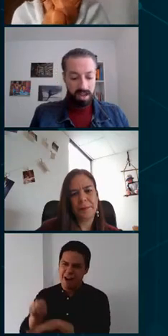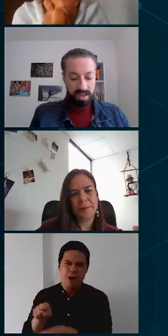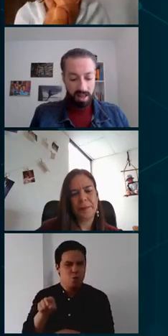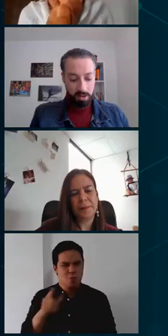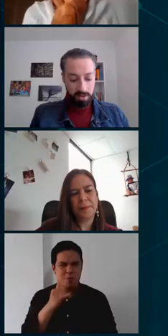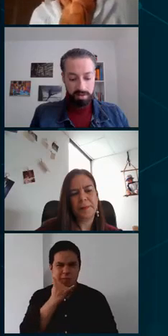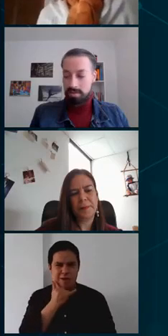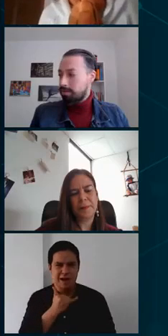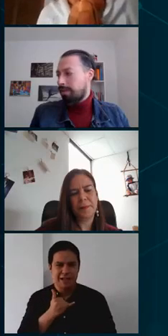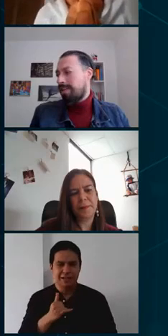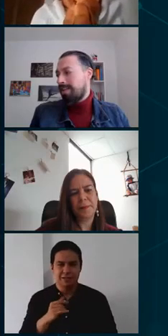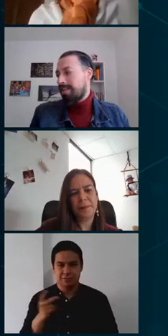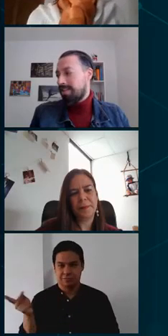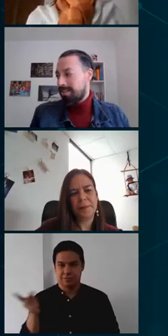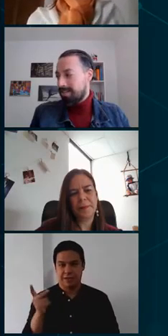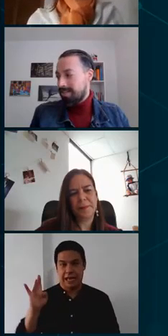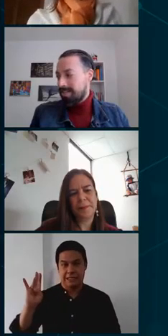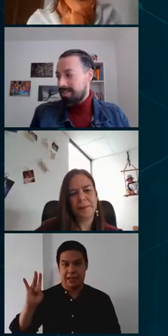Y son casados,